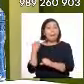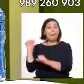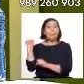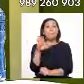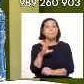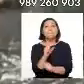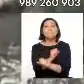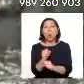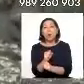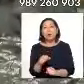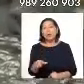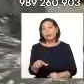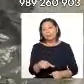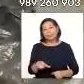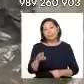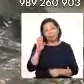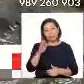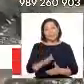guerra.